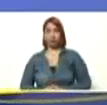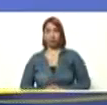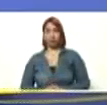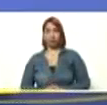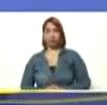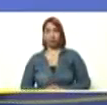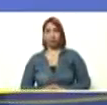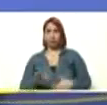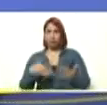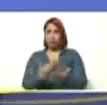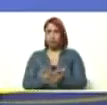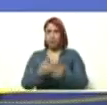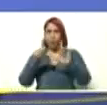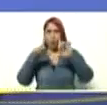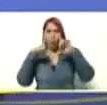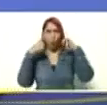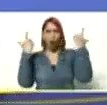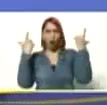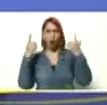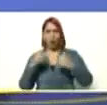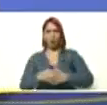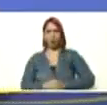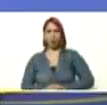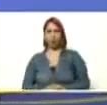a La Guaira,